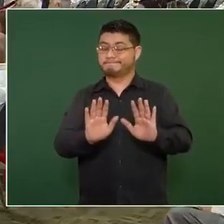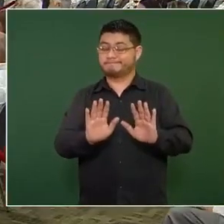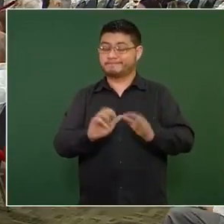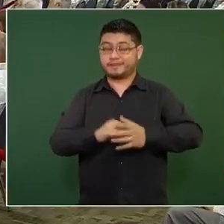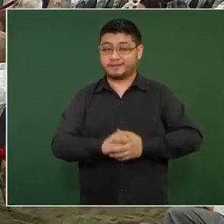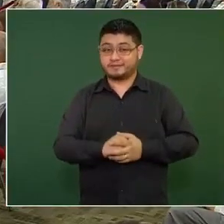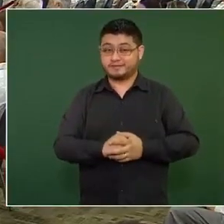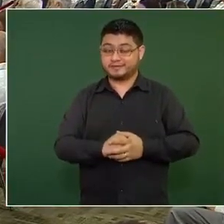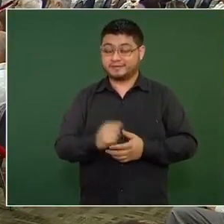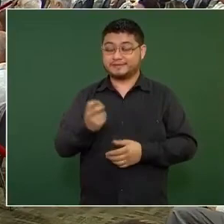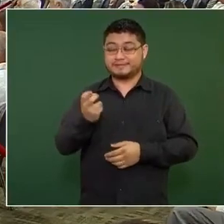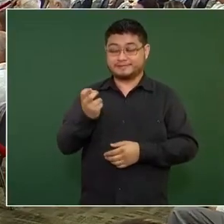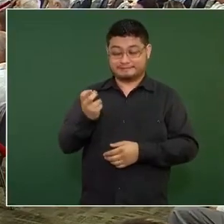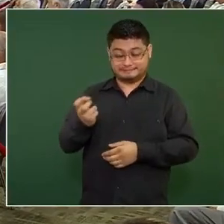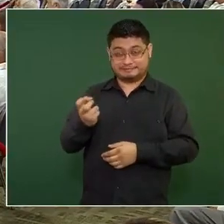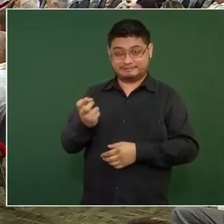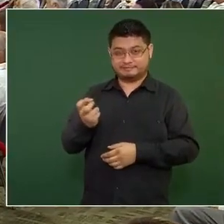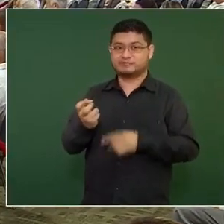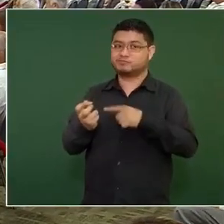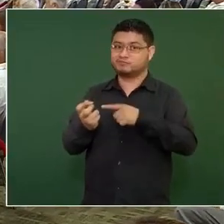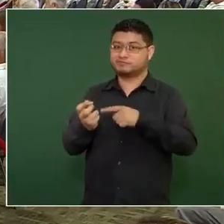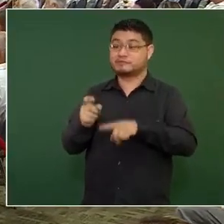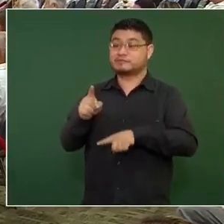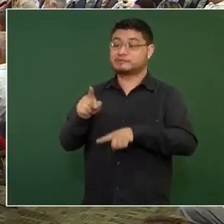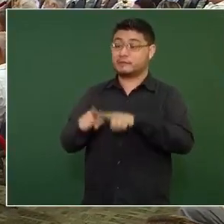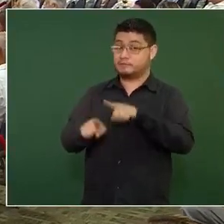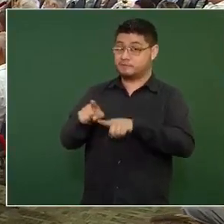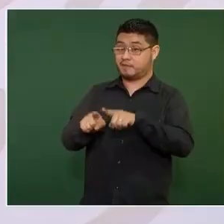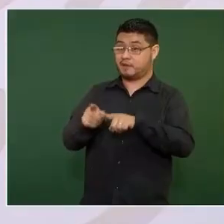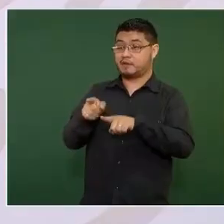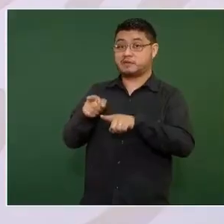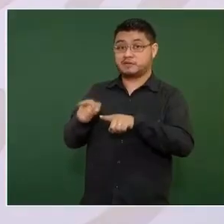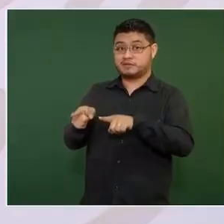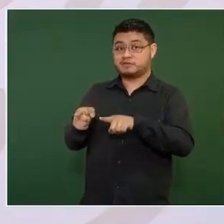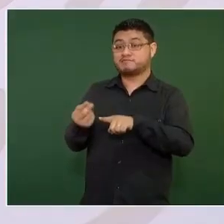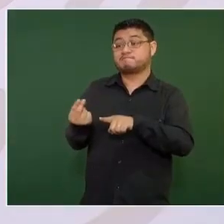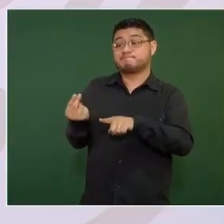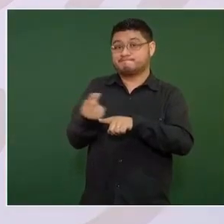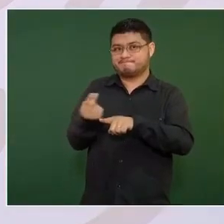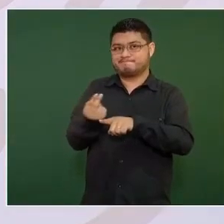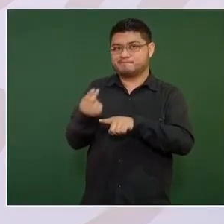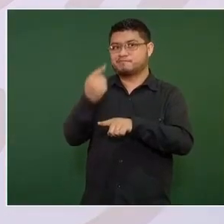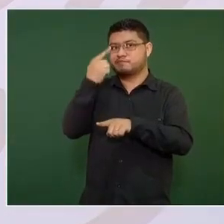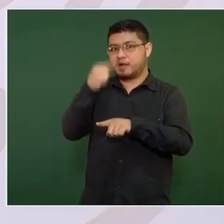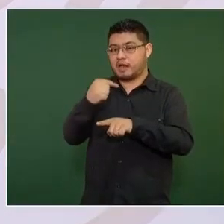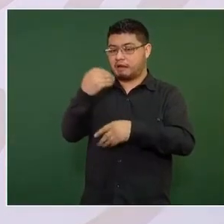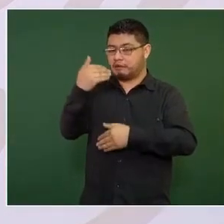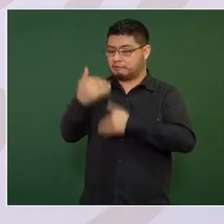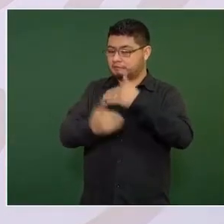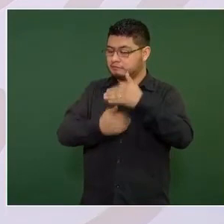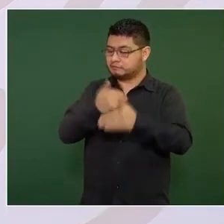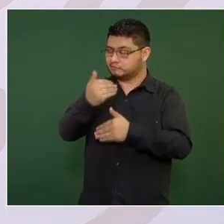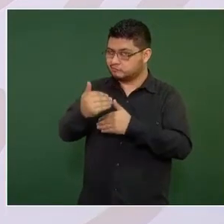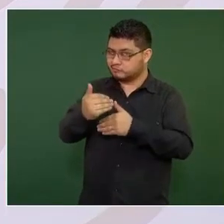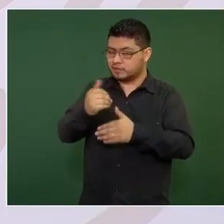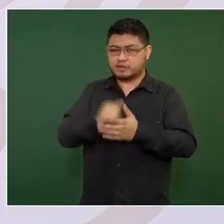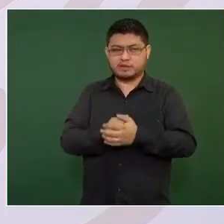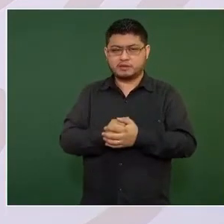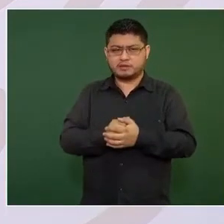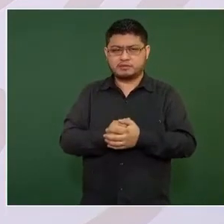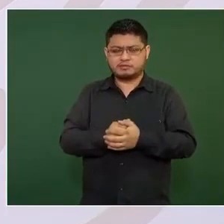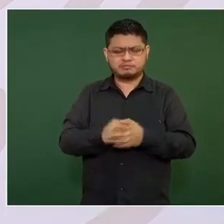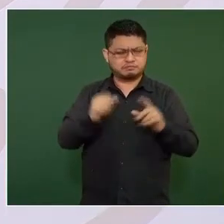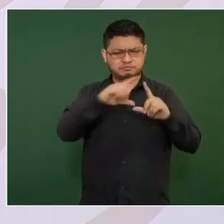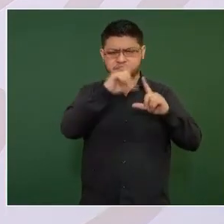de eso depende el progreso con justicia en nuestro país. Nada había dañado más